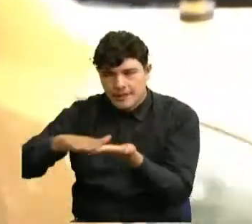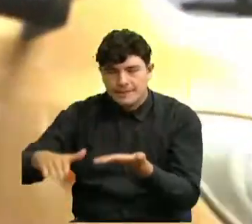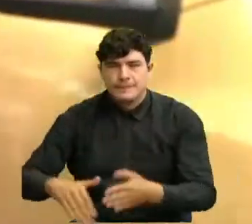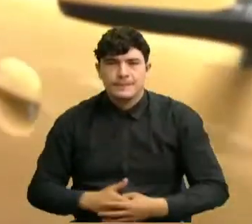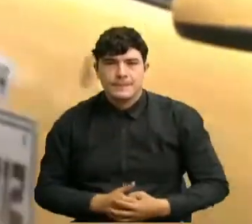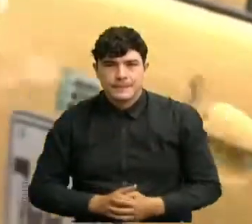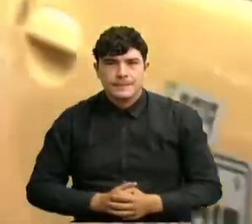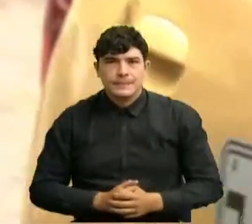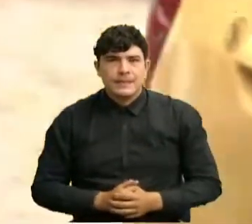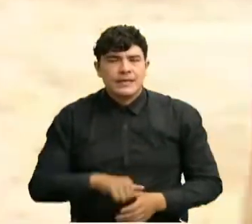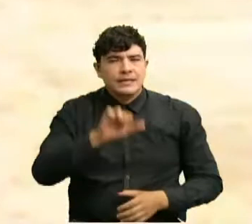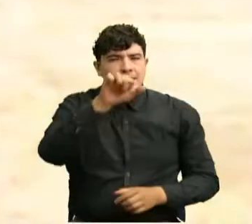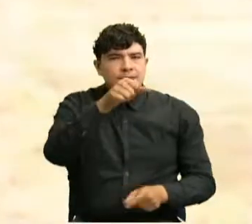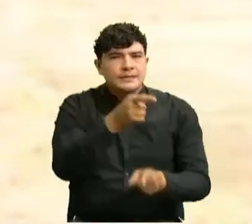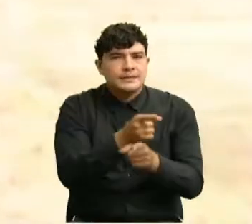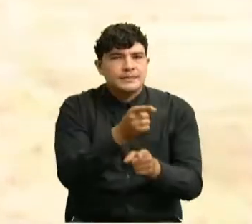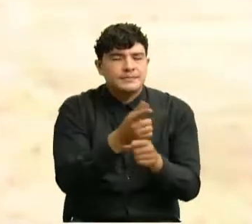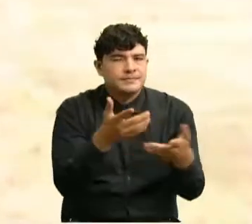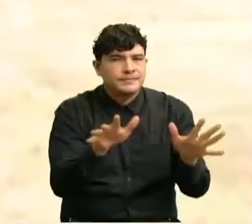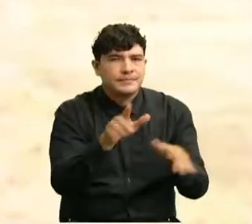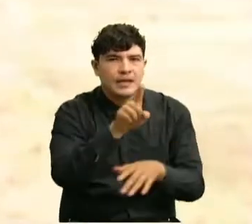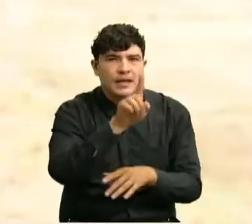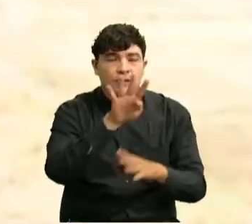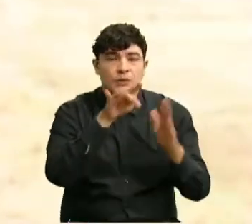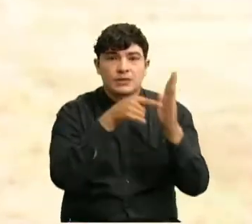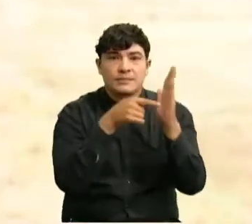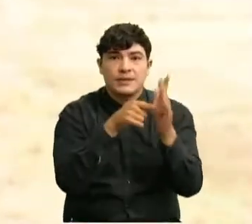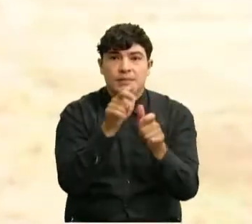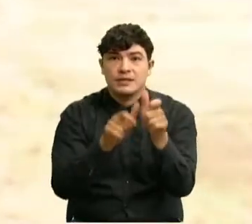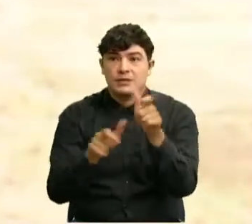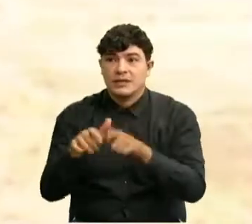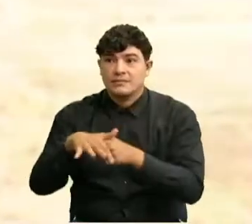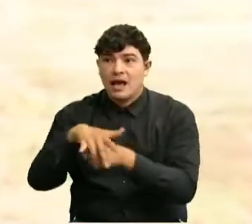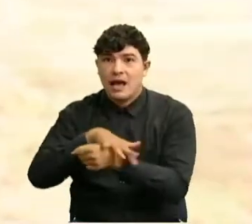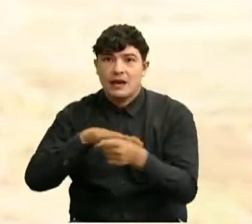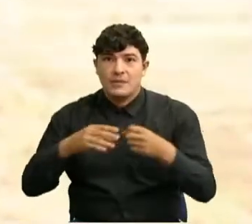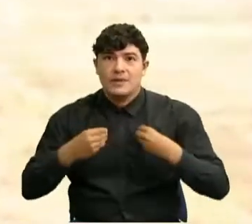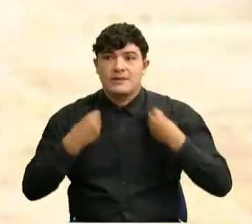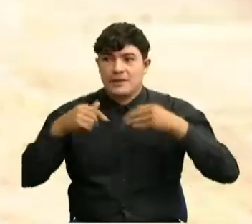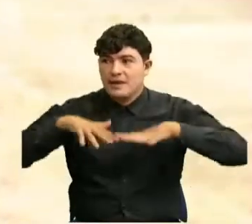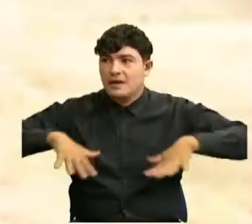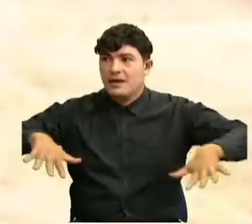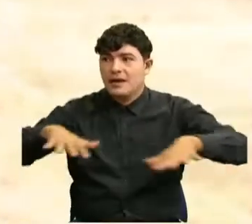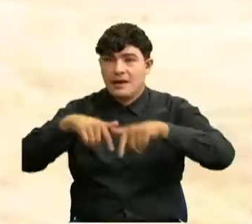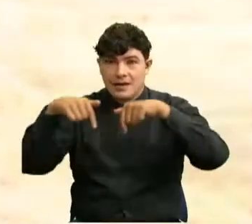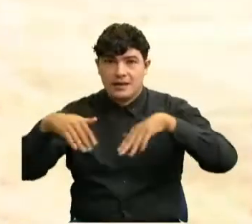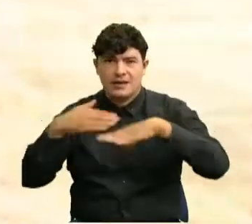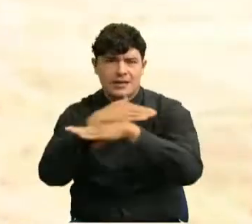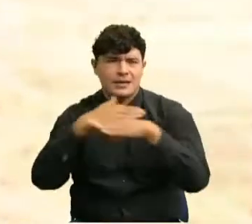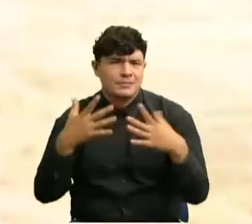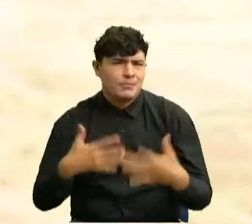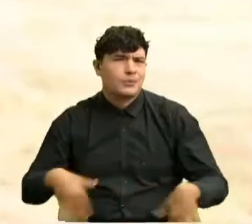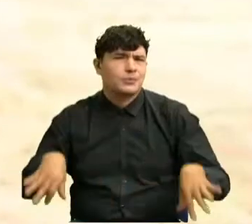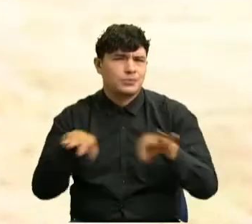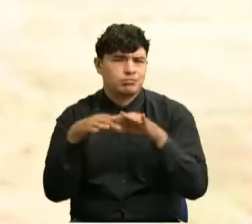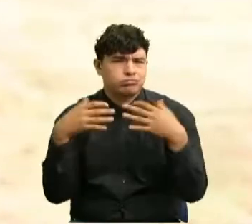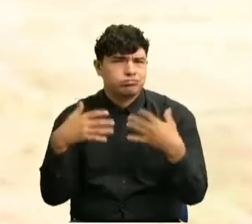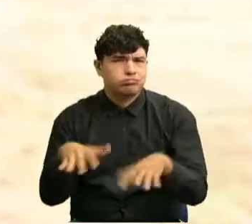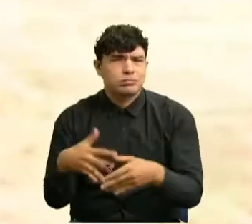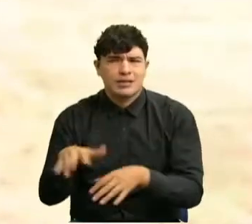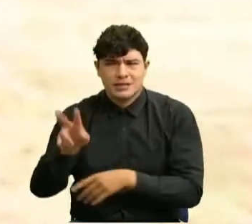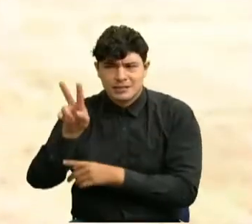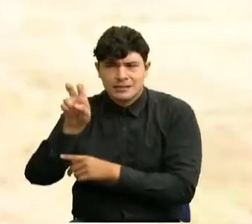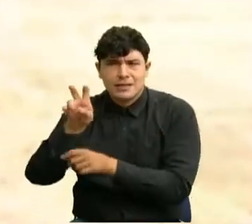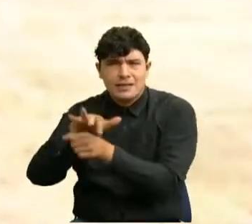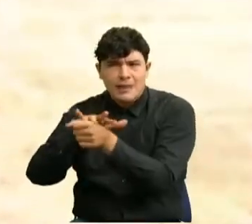Miren, pues son alrededor de 14.000 los habitantes en este sector, que incluso pues esta vía es súper importante porque comunica con